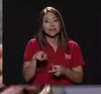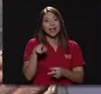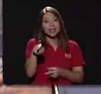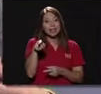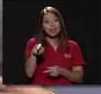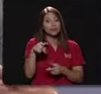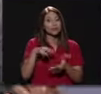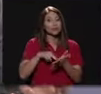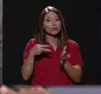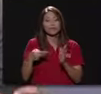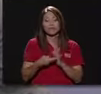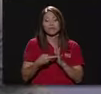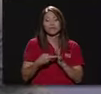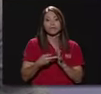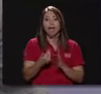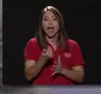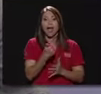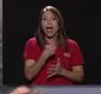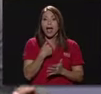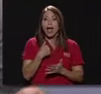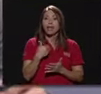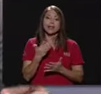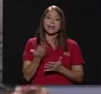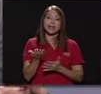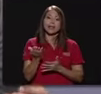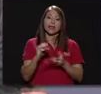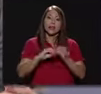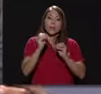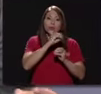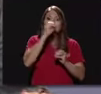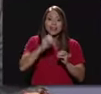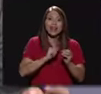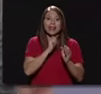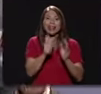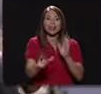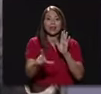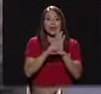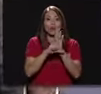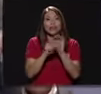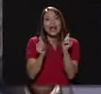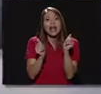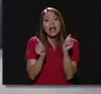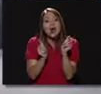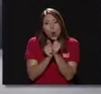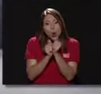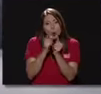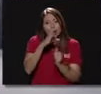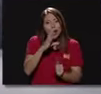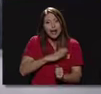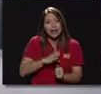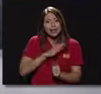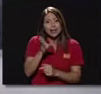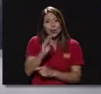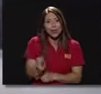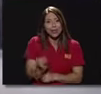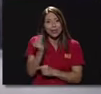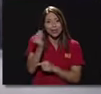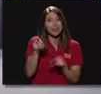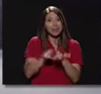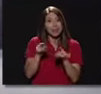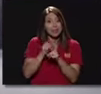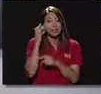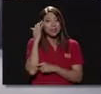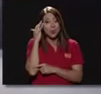también eso se traduce en que hay ciertos índices de delincuencia con un cierto sesgo juvenil, ¿verdad? Que también es